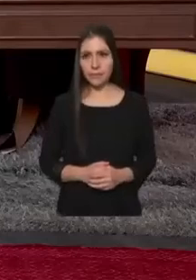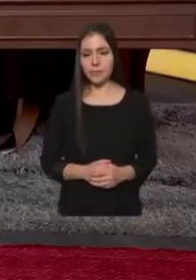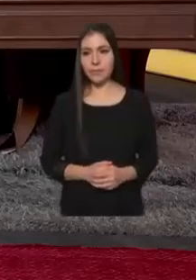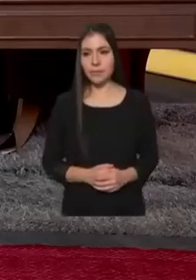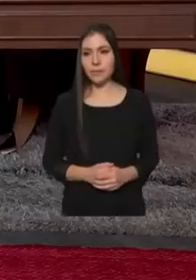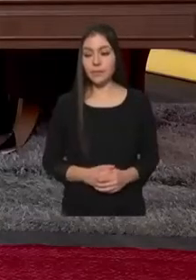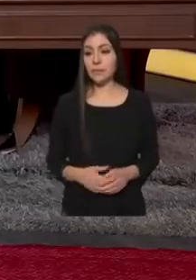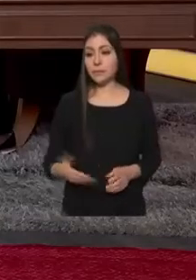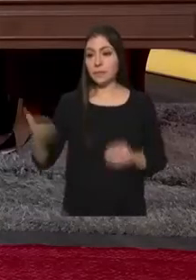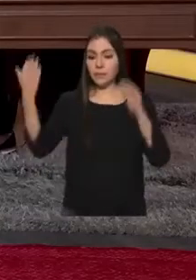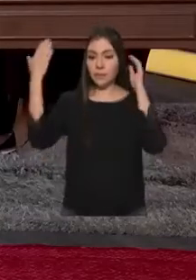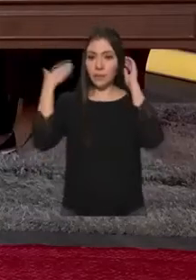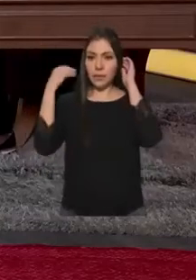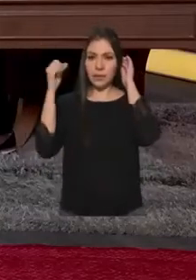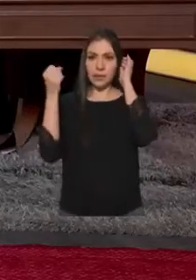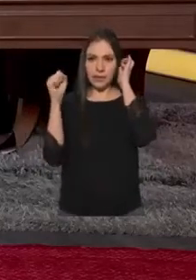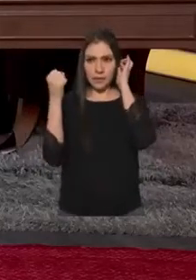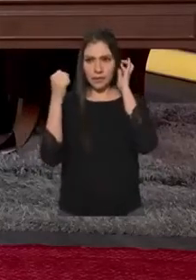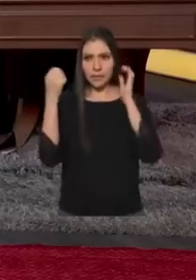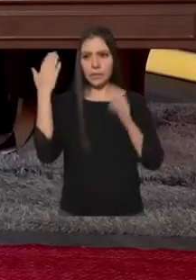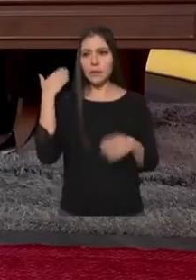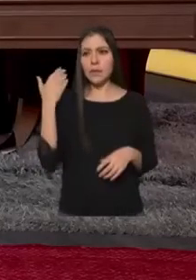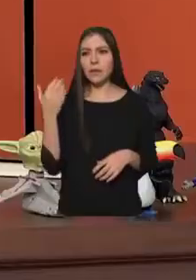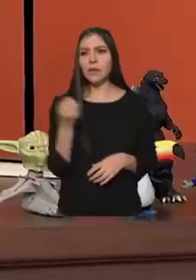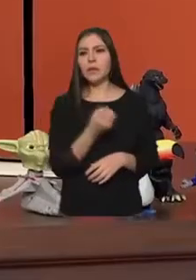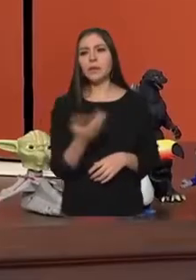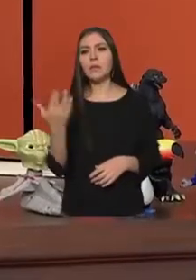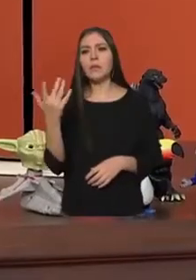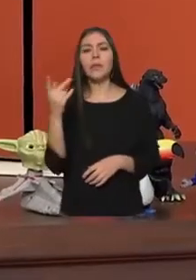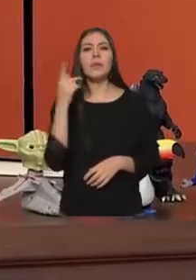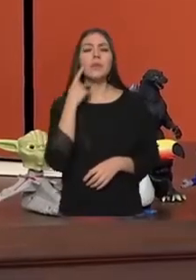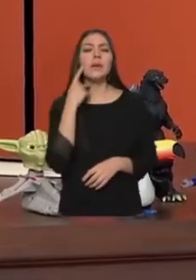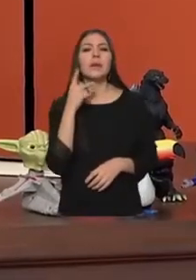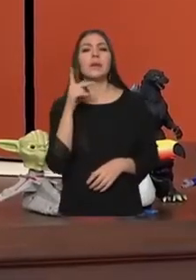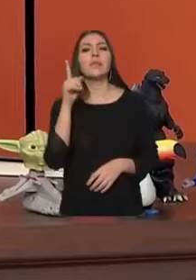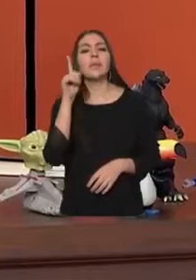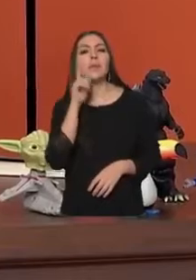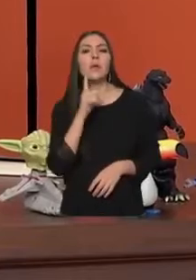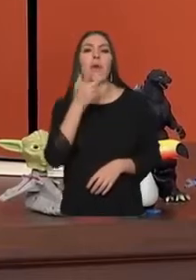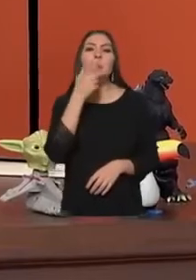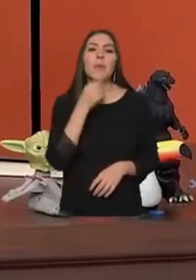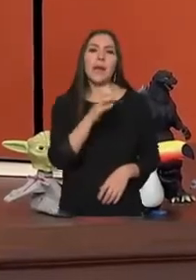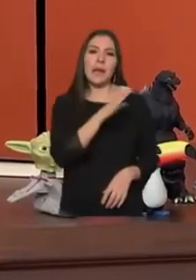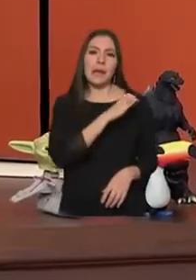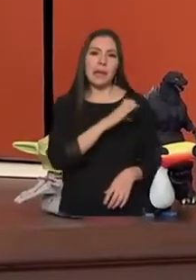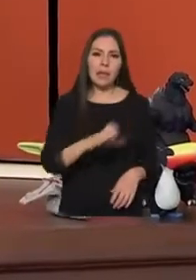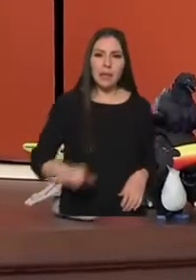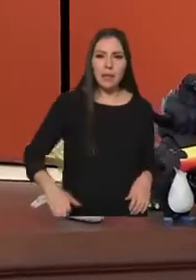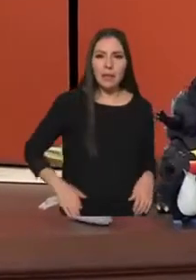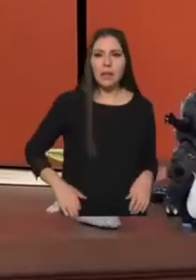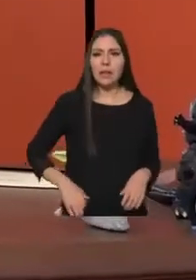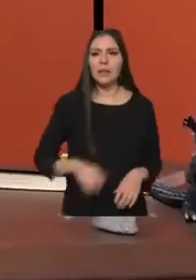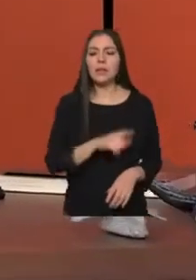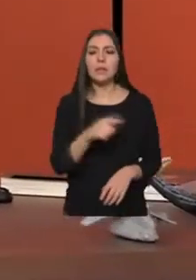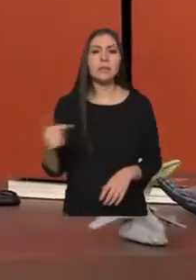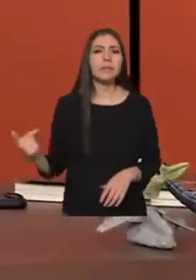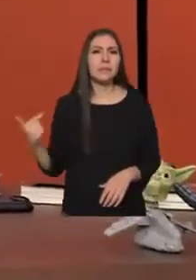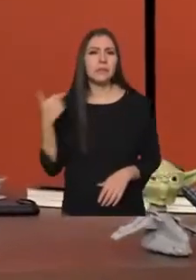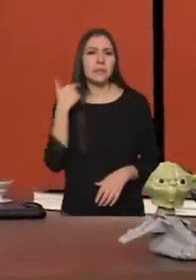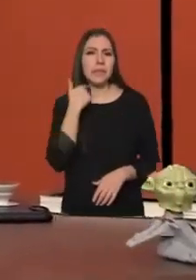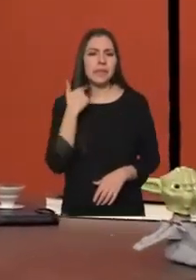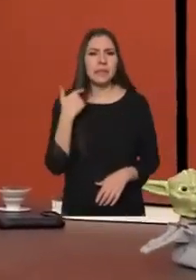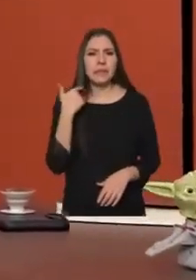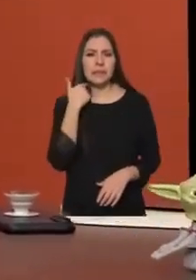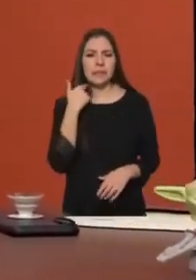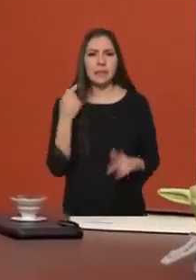Desde septiembre pasado, 50 políticos, candidatos, candidatas, candidates han sido asesinados en el